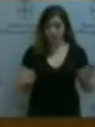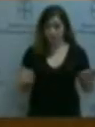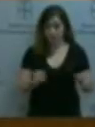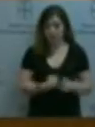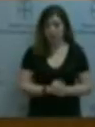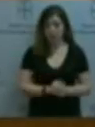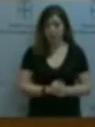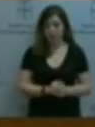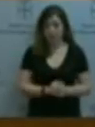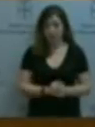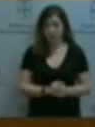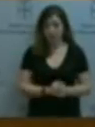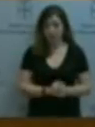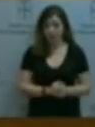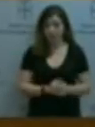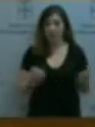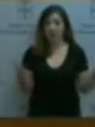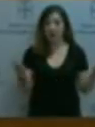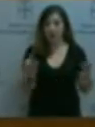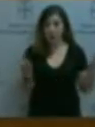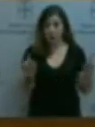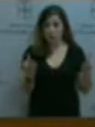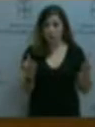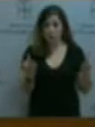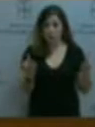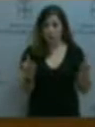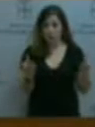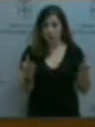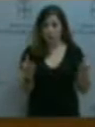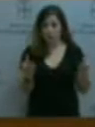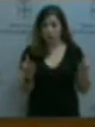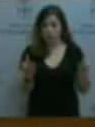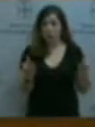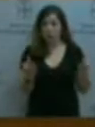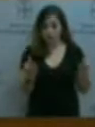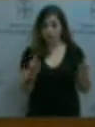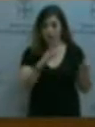cine, pasamos del coge dinero y el corre al silencio de los corderos.